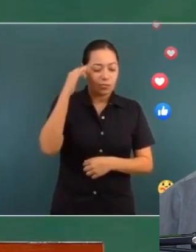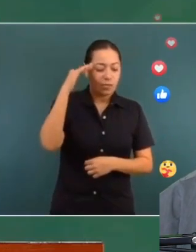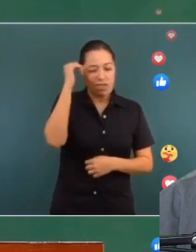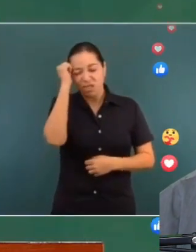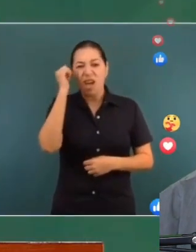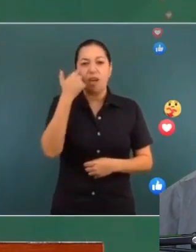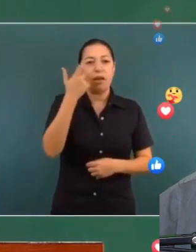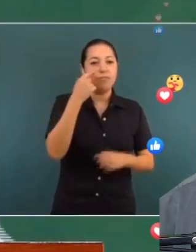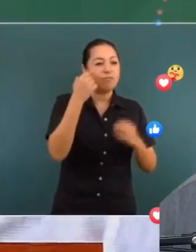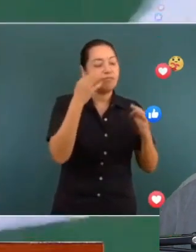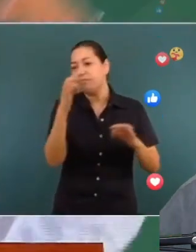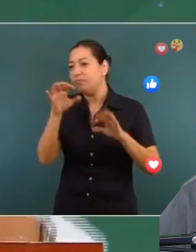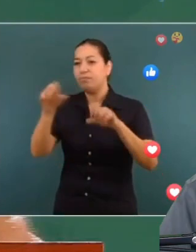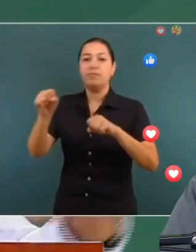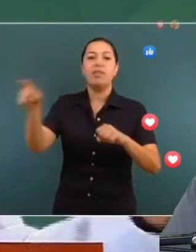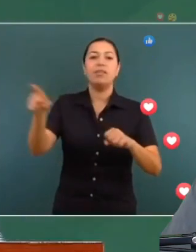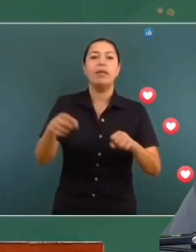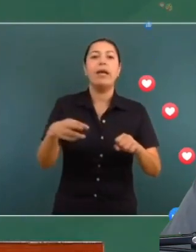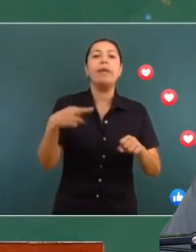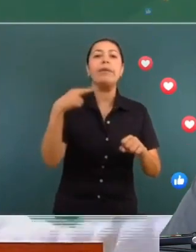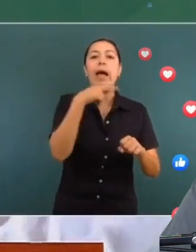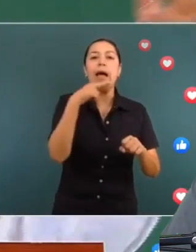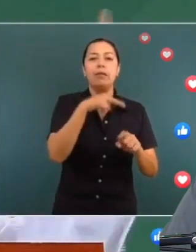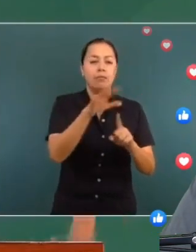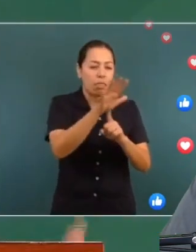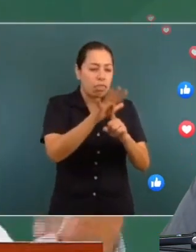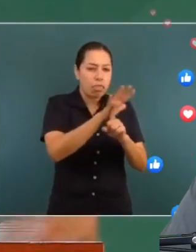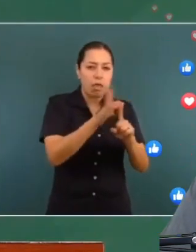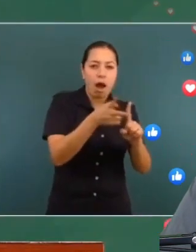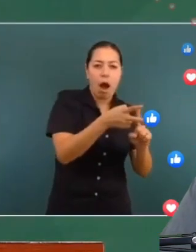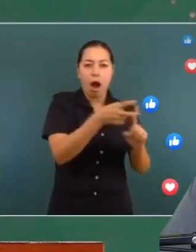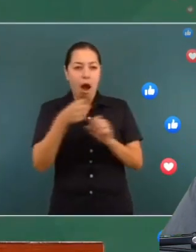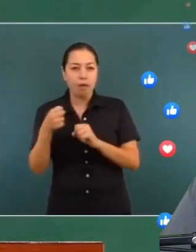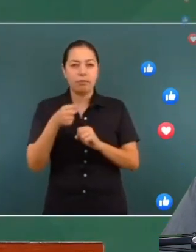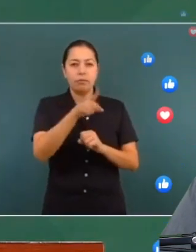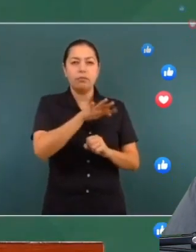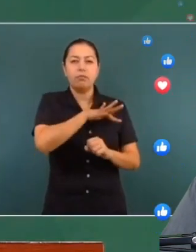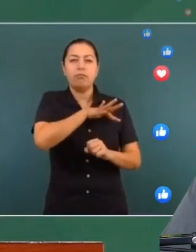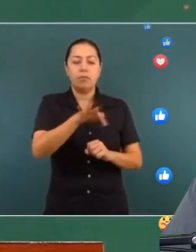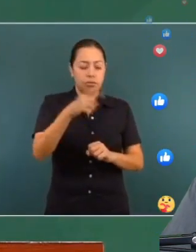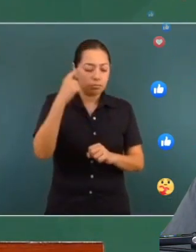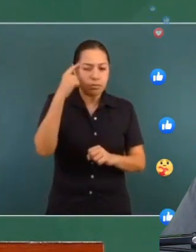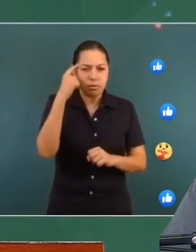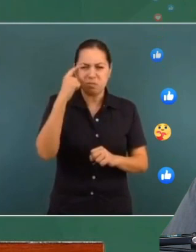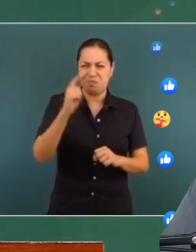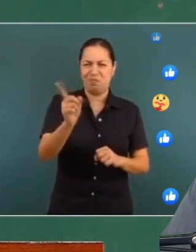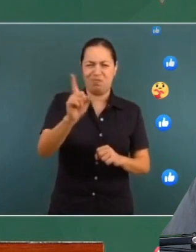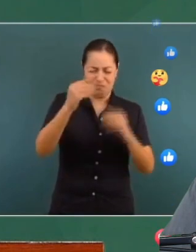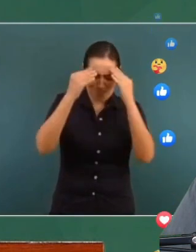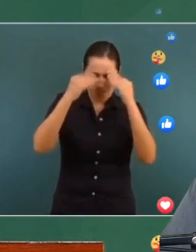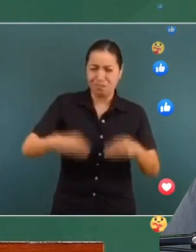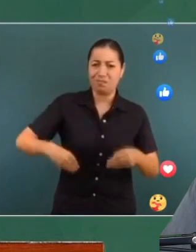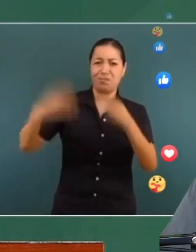conductas antisociales, que no los enganchen, que puedan tener trabajo, puedan